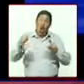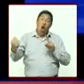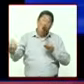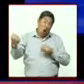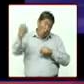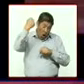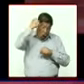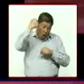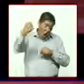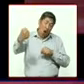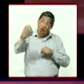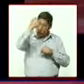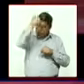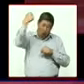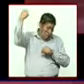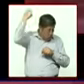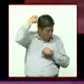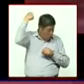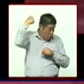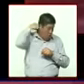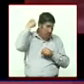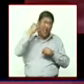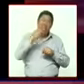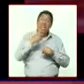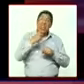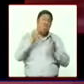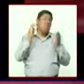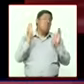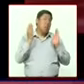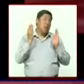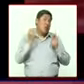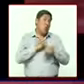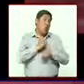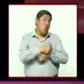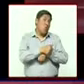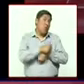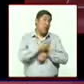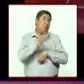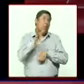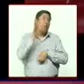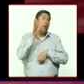La principal sospechosa es su propia madre y ahora es investigada por infanticidio.